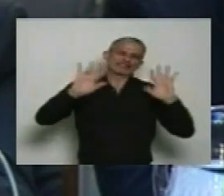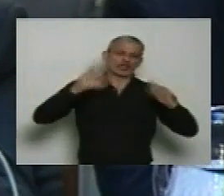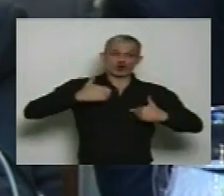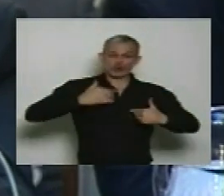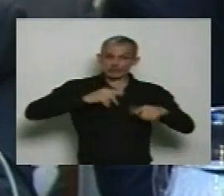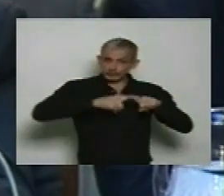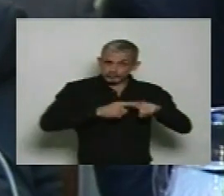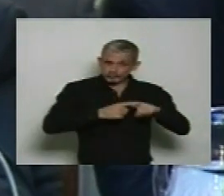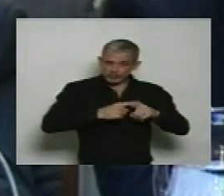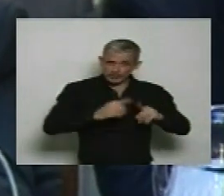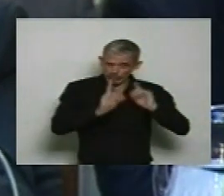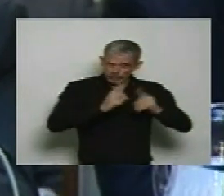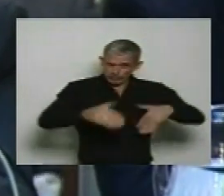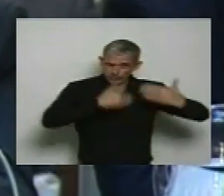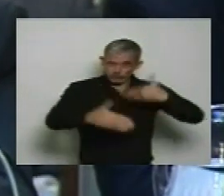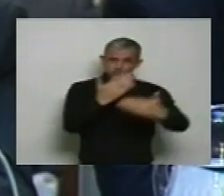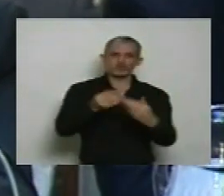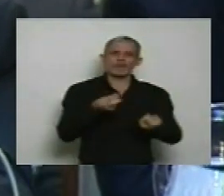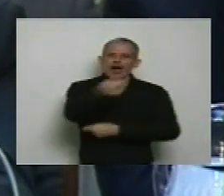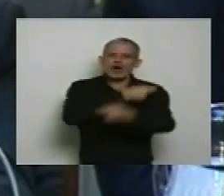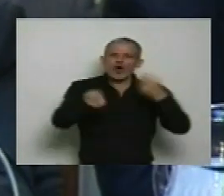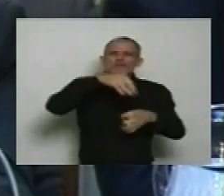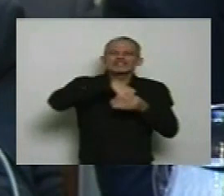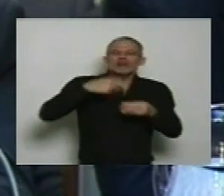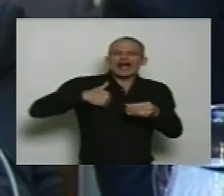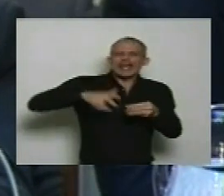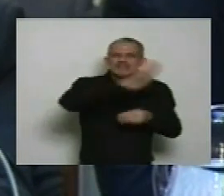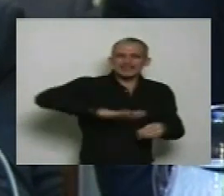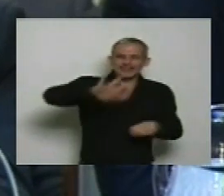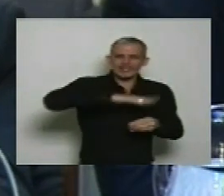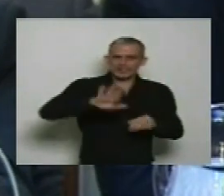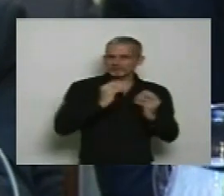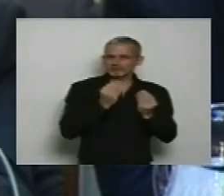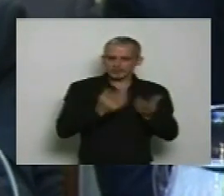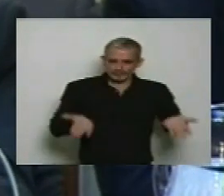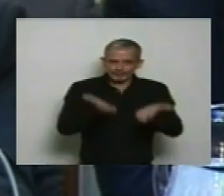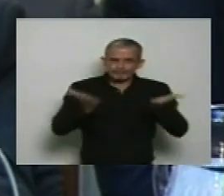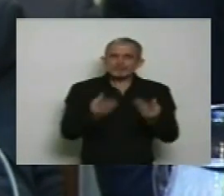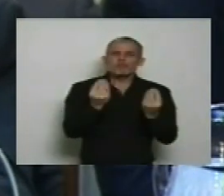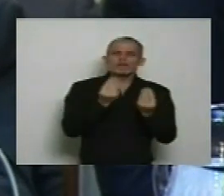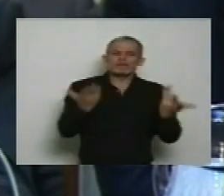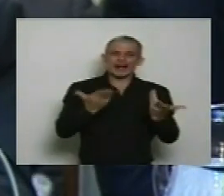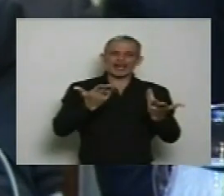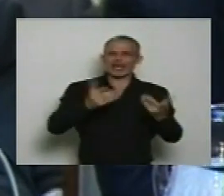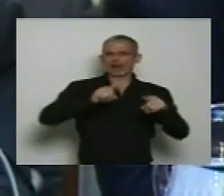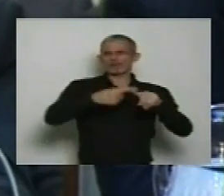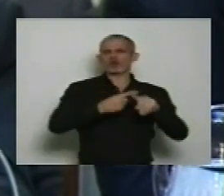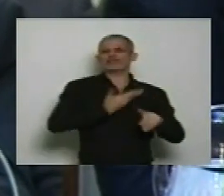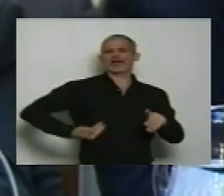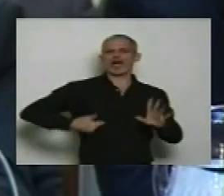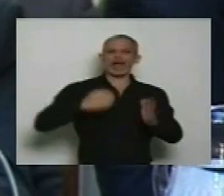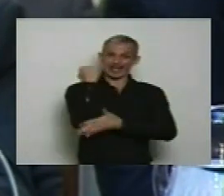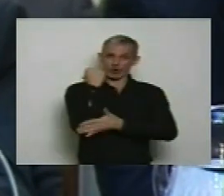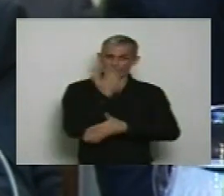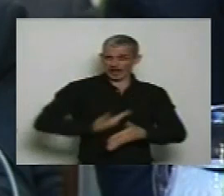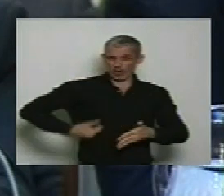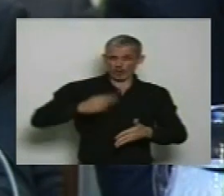de fomento y promoción del mercado interno con el objetivo exclusivo, único, que ha guiado toda la política económica del